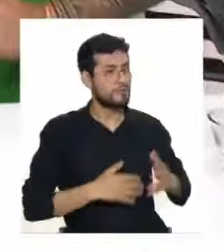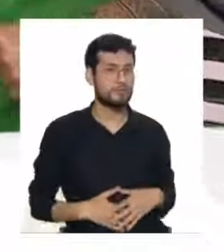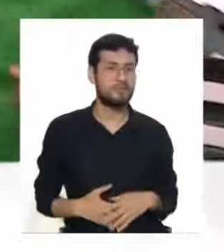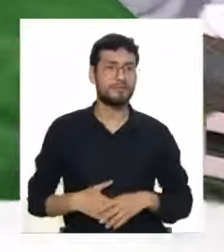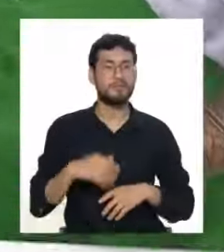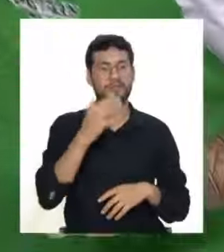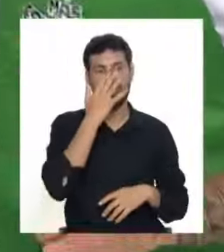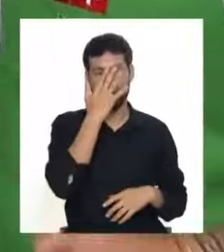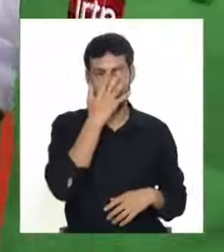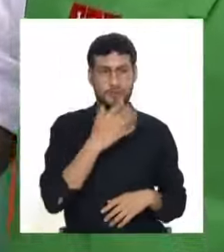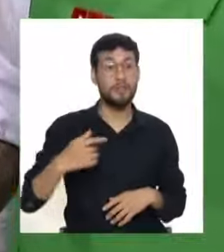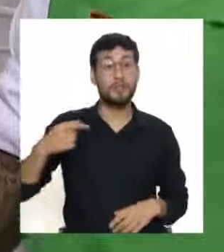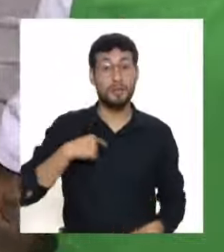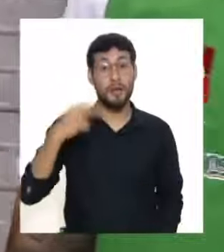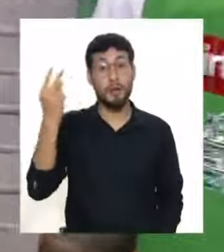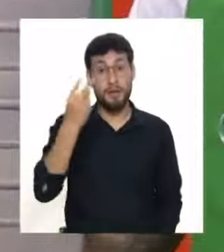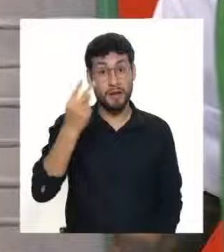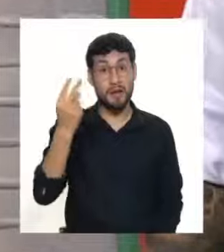presentar. Yo voy a estar ahí.